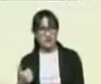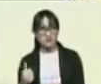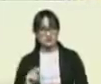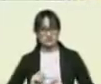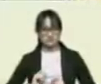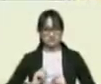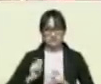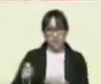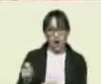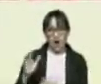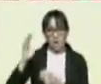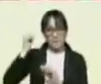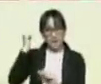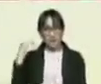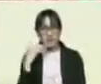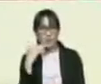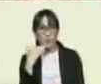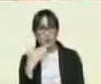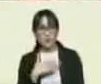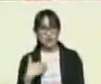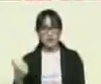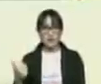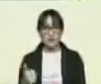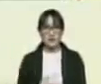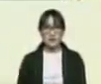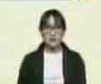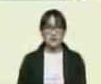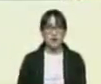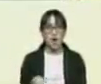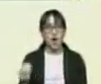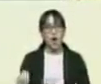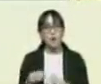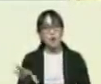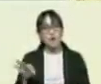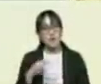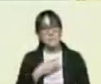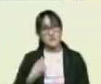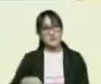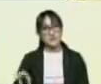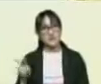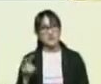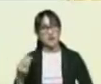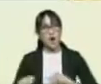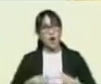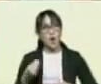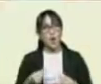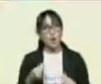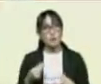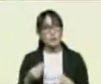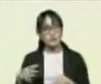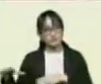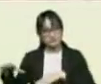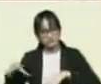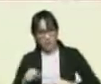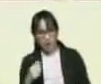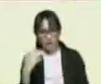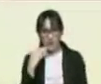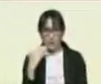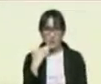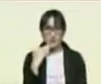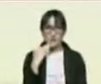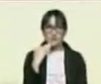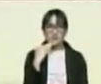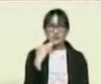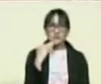¿Designado en la embajada gringa? ¿Cómo se elige el presidente de la República? ¿Con una invasión gringa?